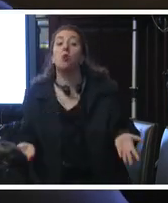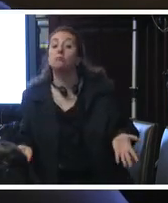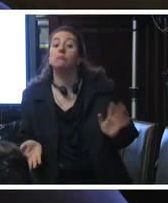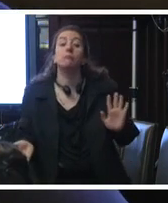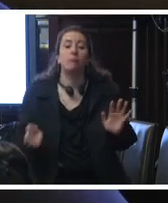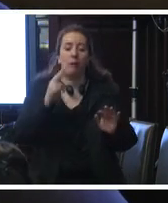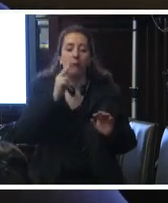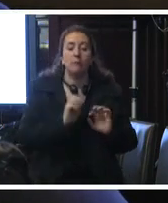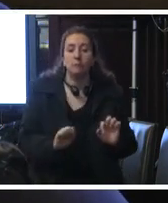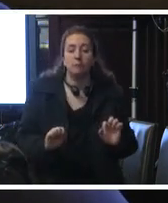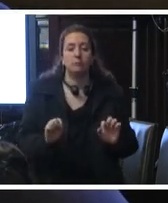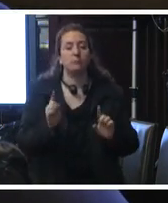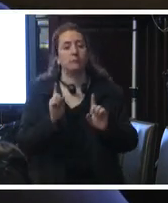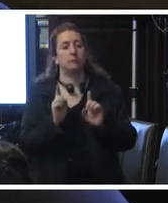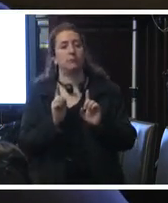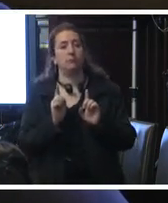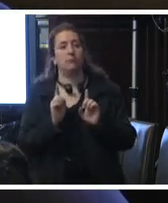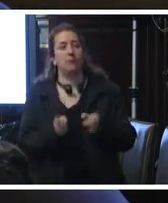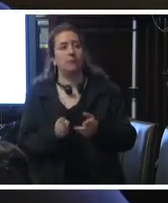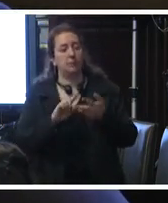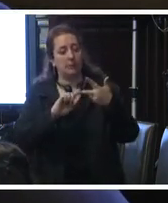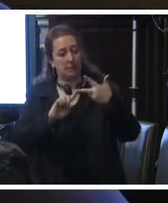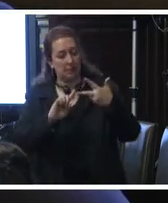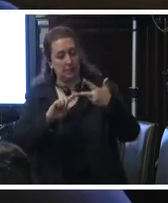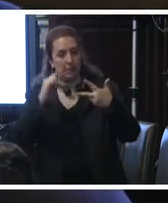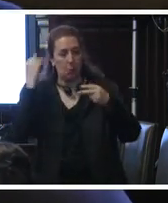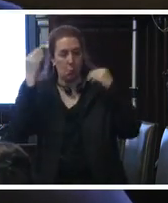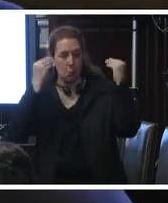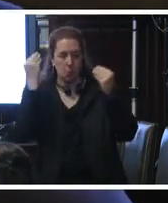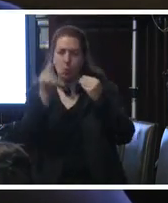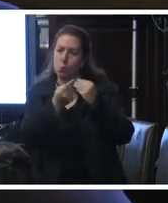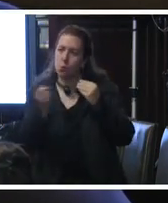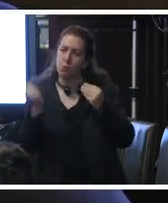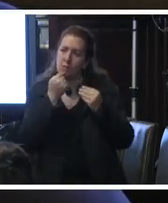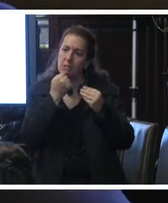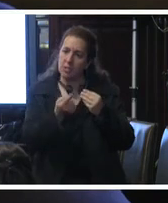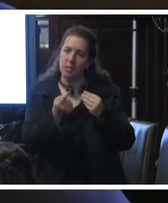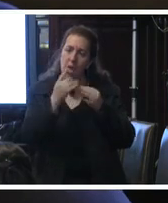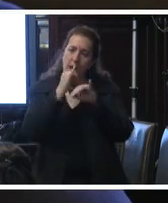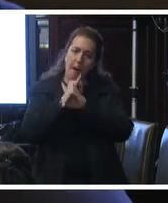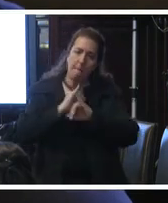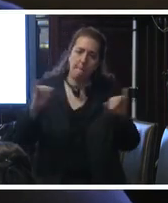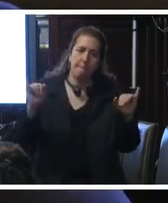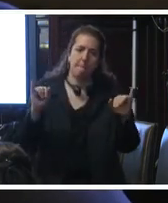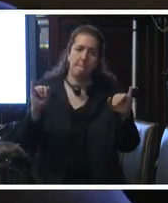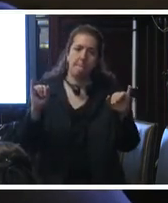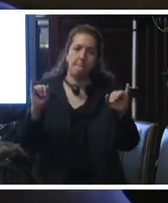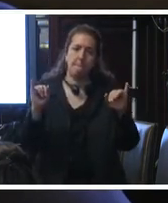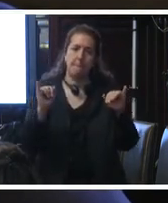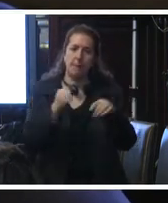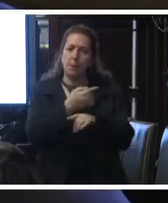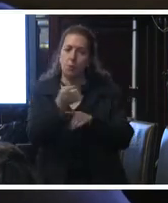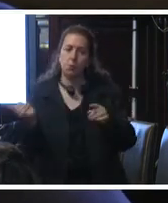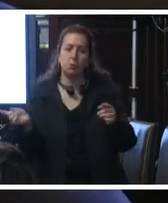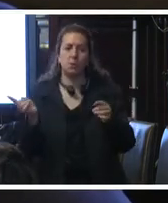ellos. Y lo tercero, sobre la preocupación que ustedes levantaban sobre campañas, ustedes